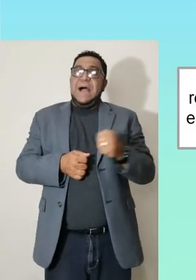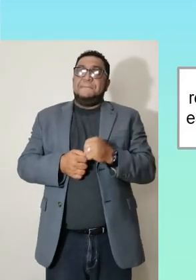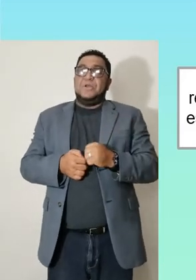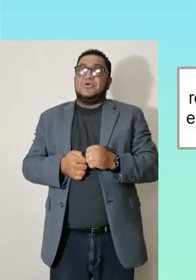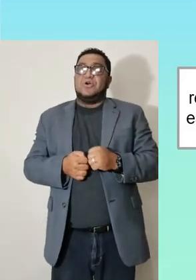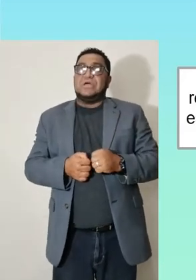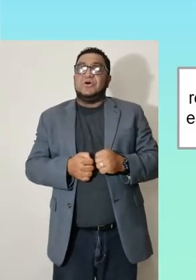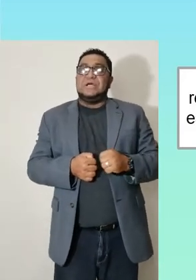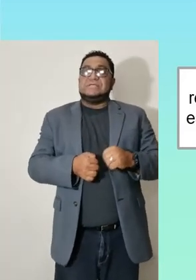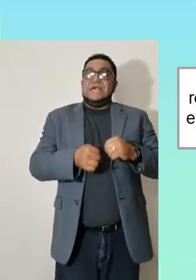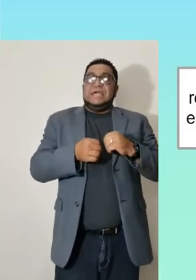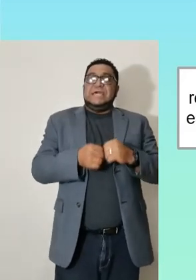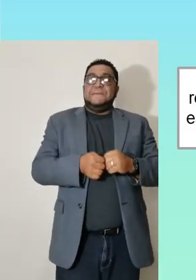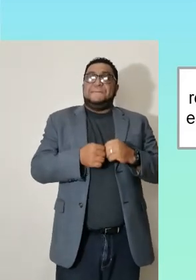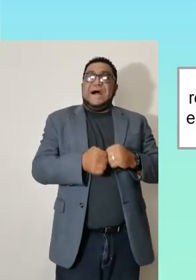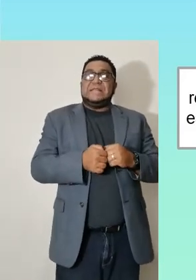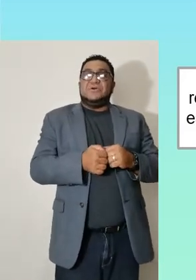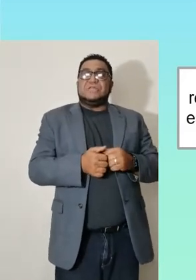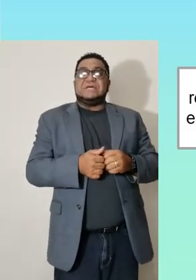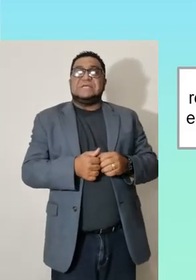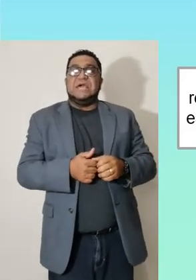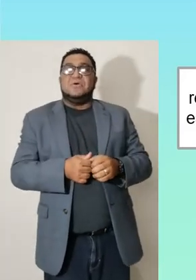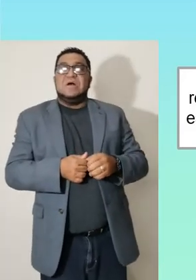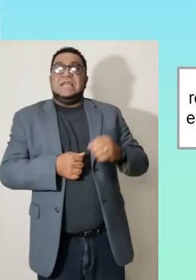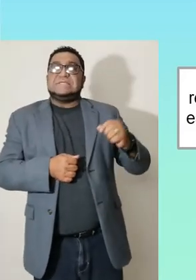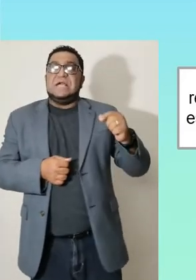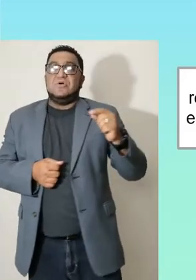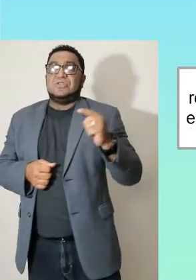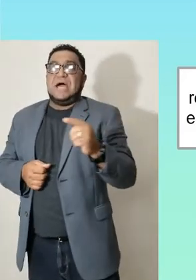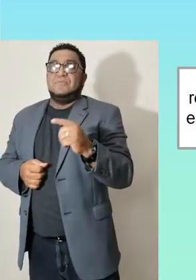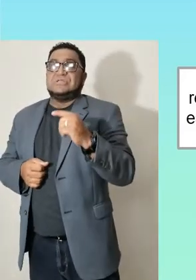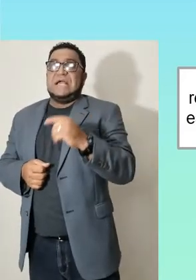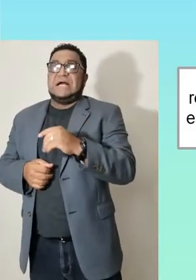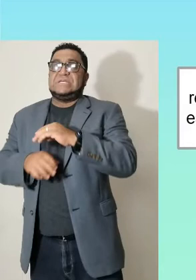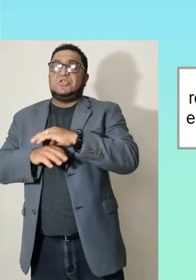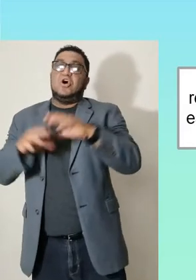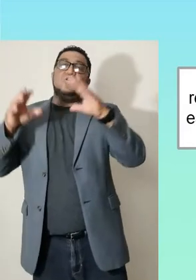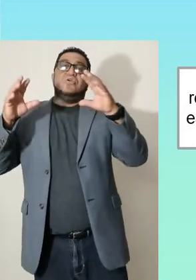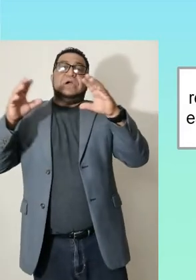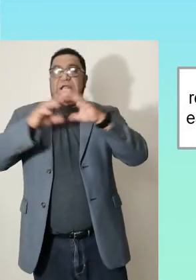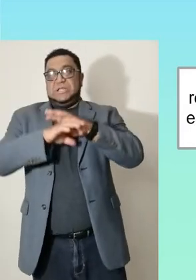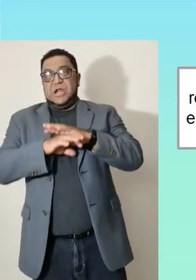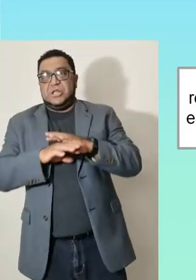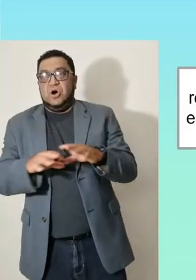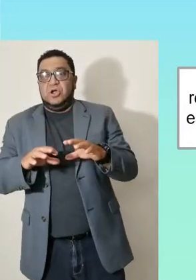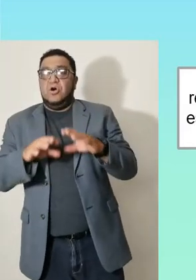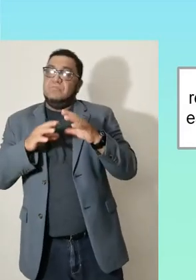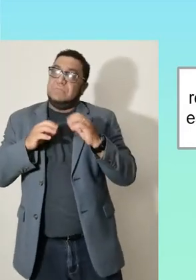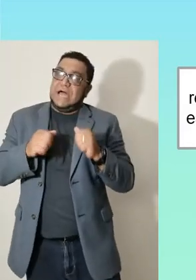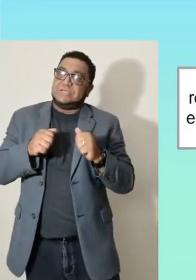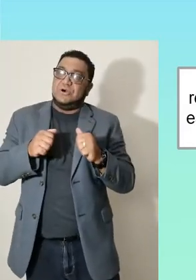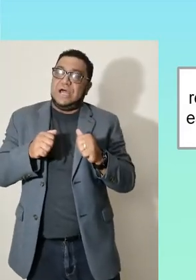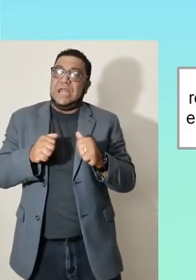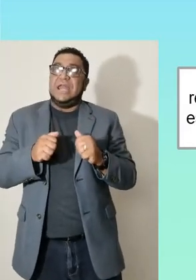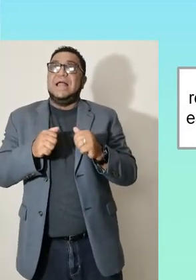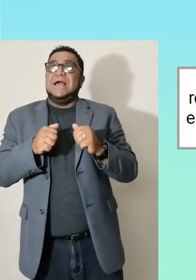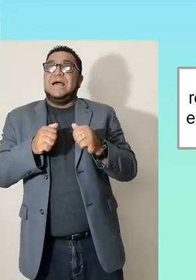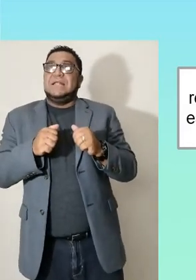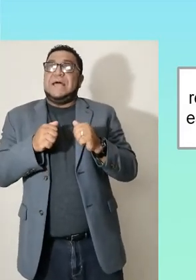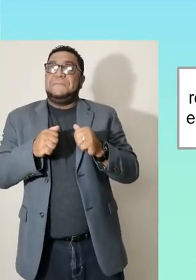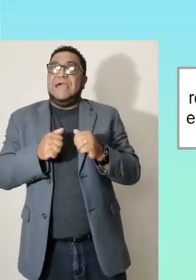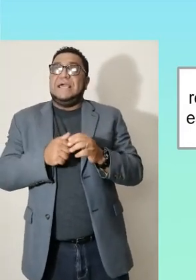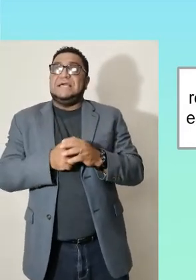amplios corredores y patio trasero las encontramos en casi todo el territorio nacional